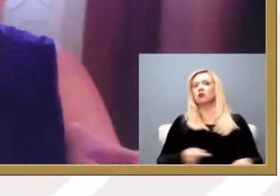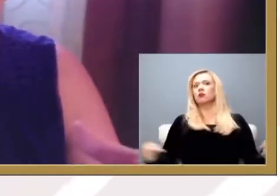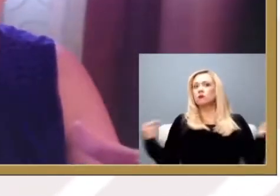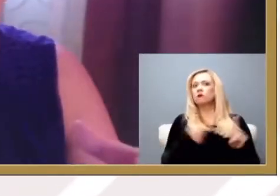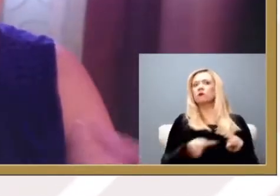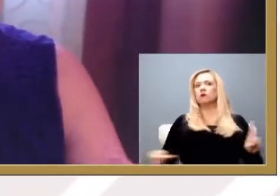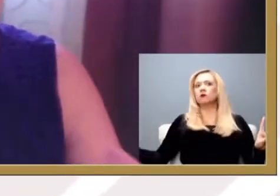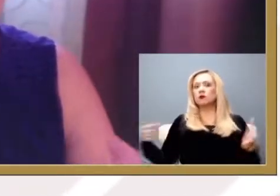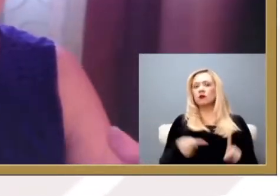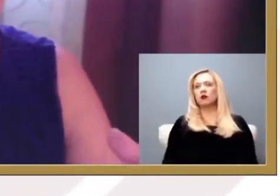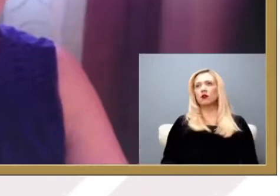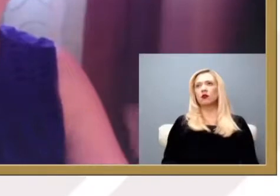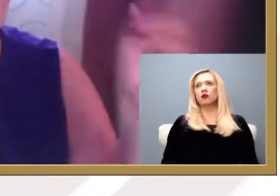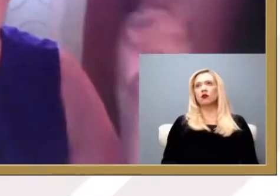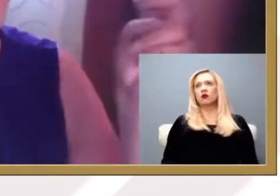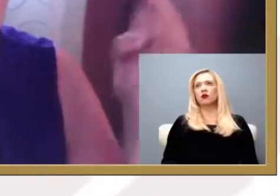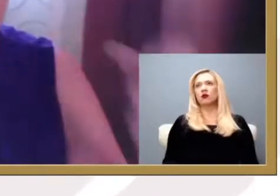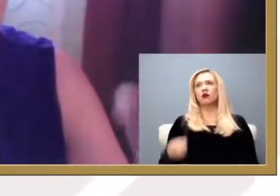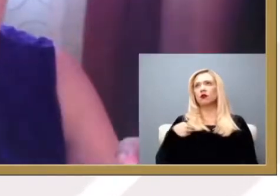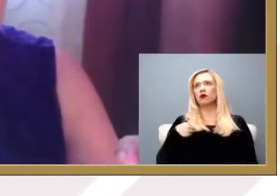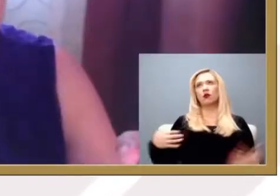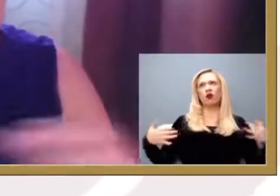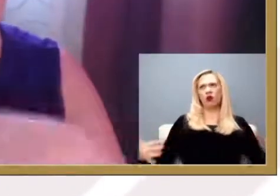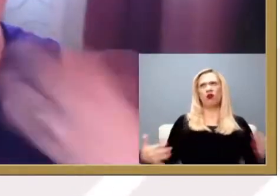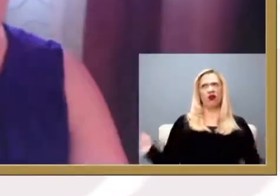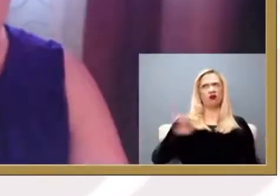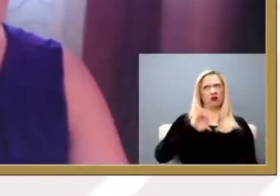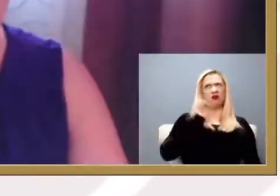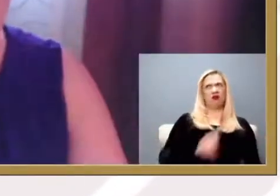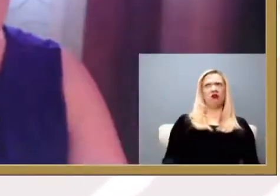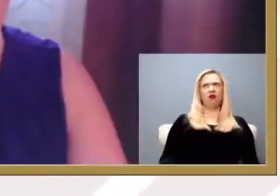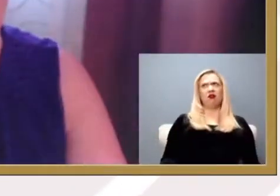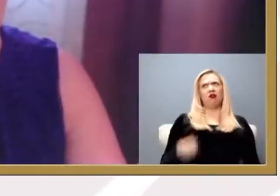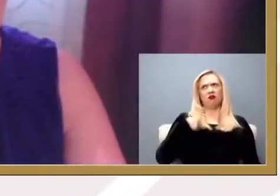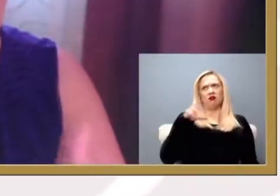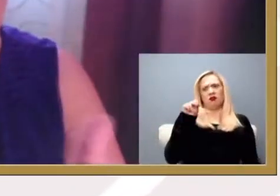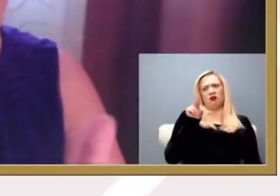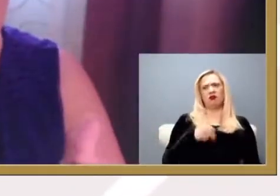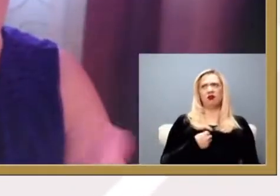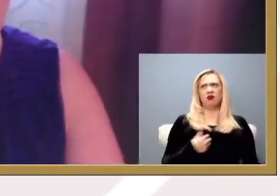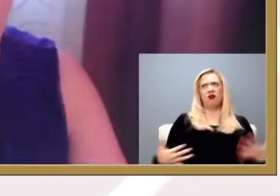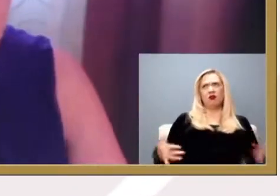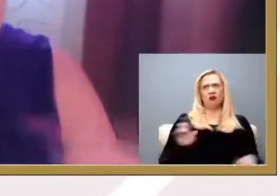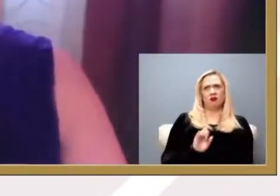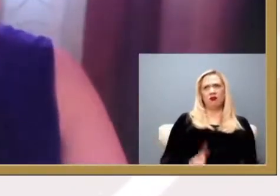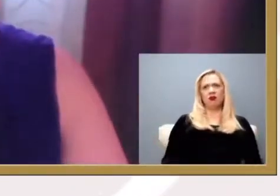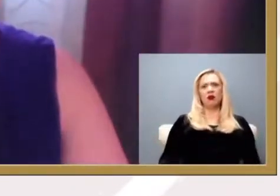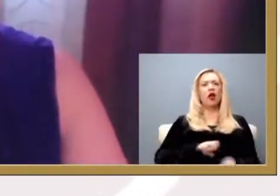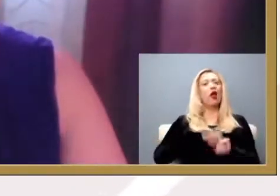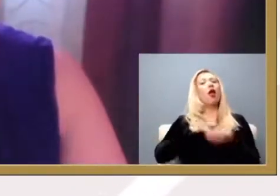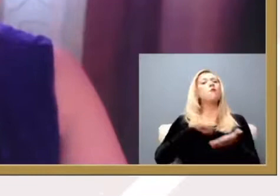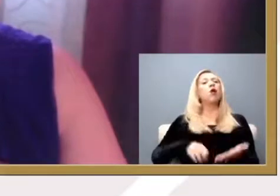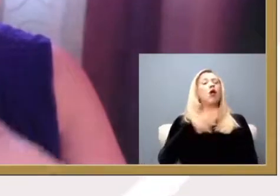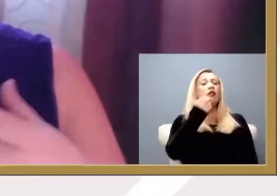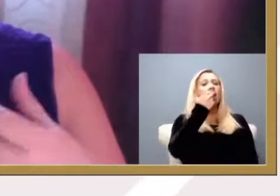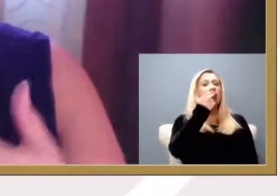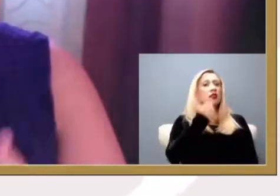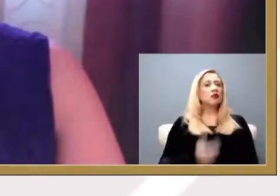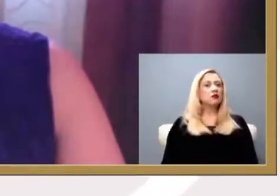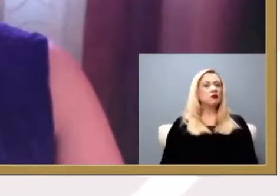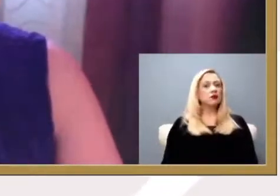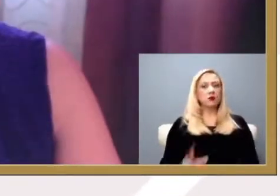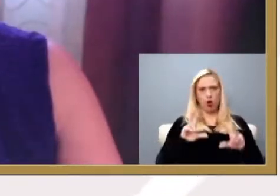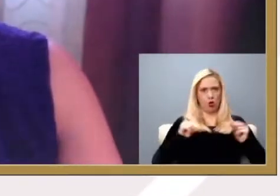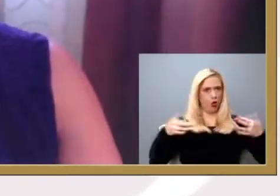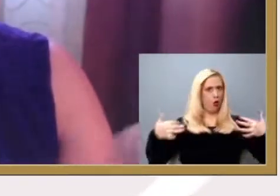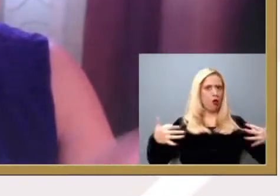pueden, dicen, yo no soy gorda, yo no soy obesa, entonces yo no puedo tener esa enfermedad, digamos la diabetes, por ejemplo, ¿no? Y sabemos